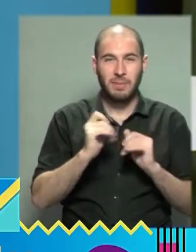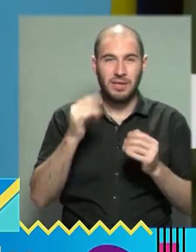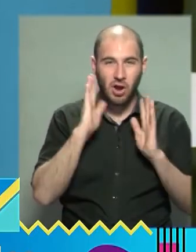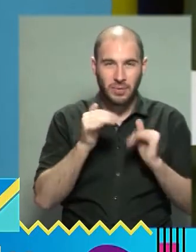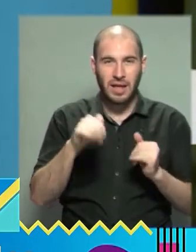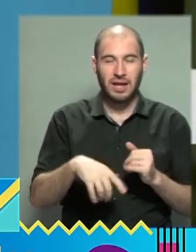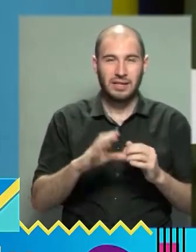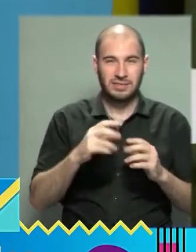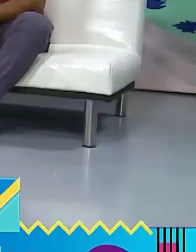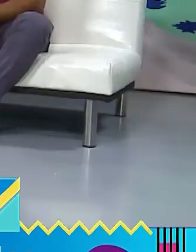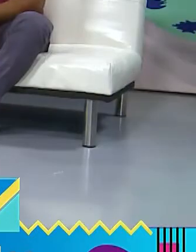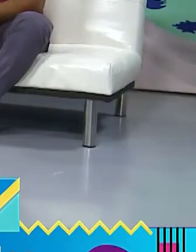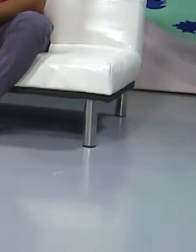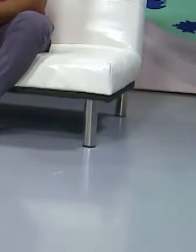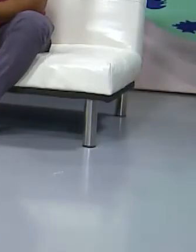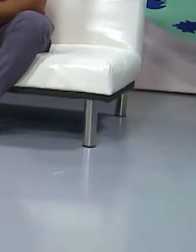joven de sindicalismo.